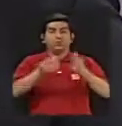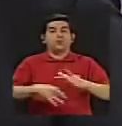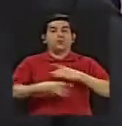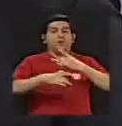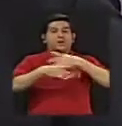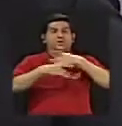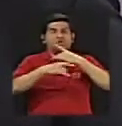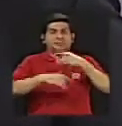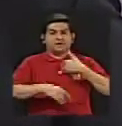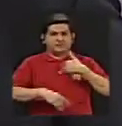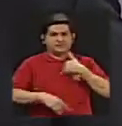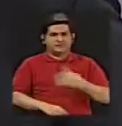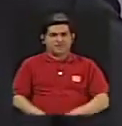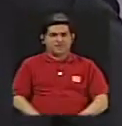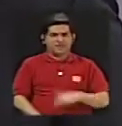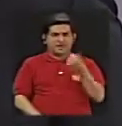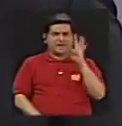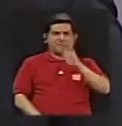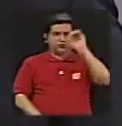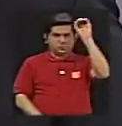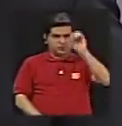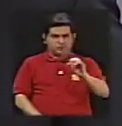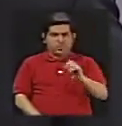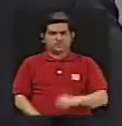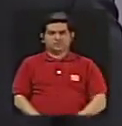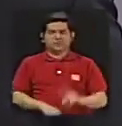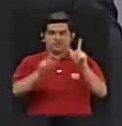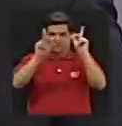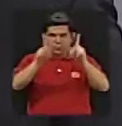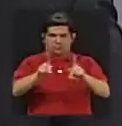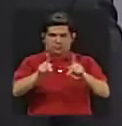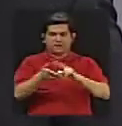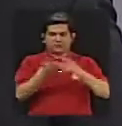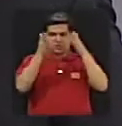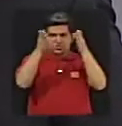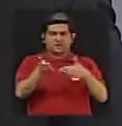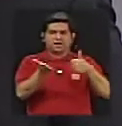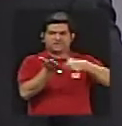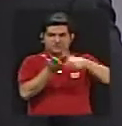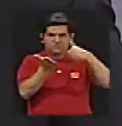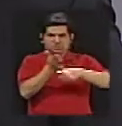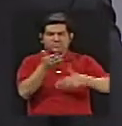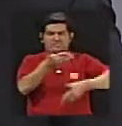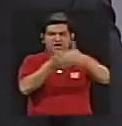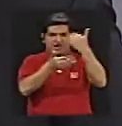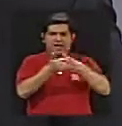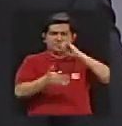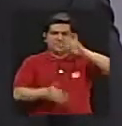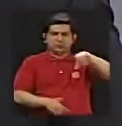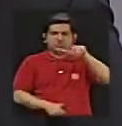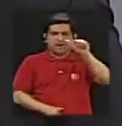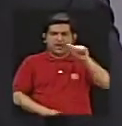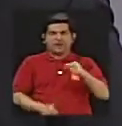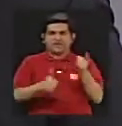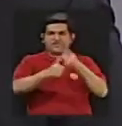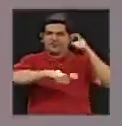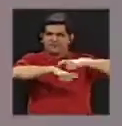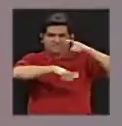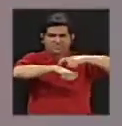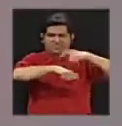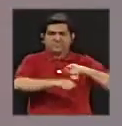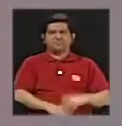que incluso el 14% de los liberacionistas que habían votado por Johnny Araya en la primera